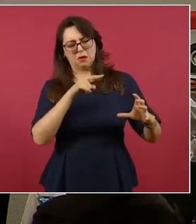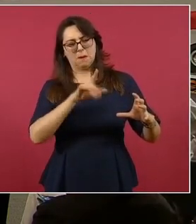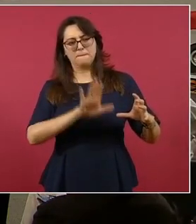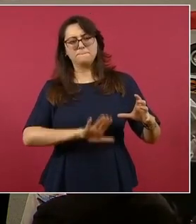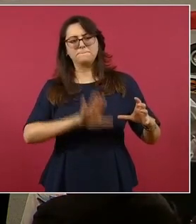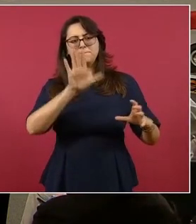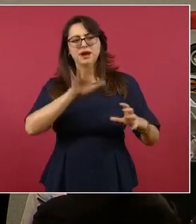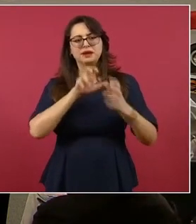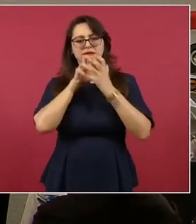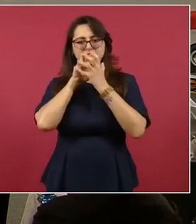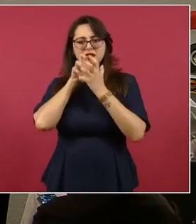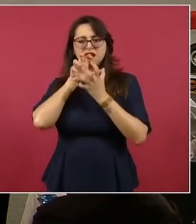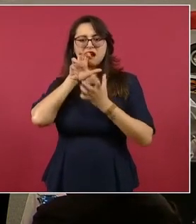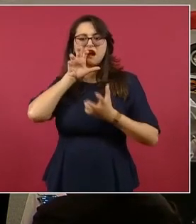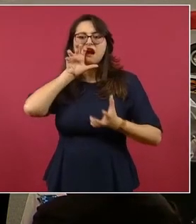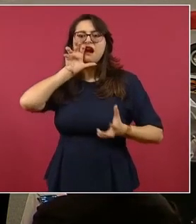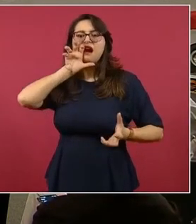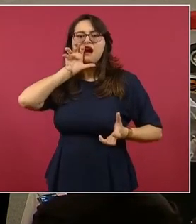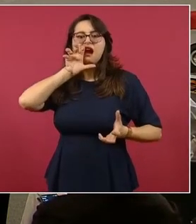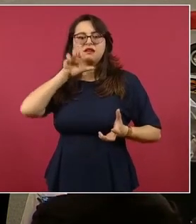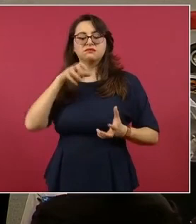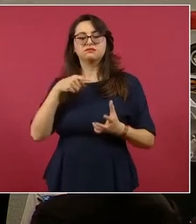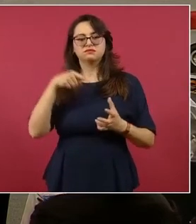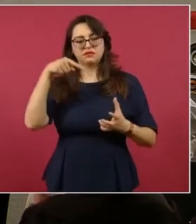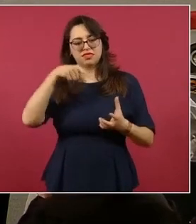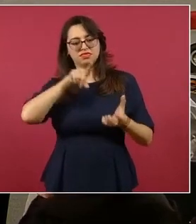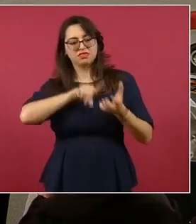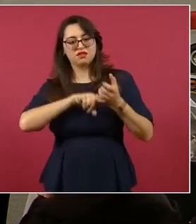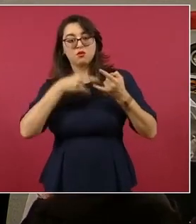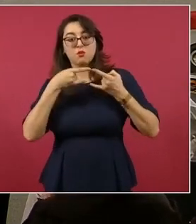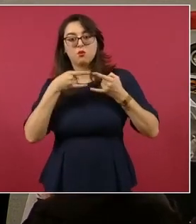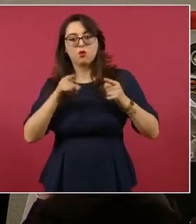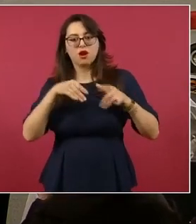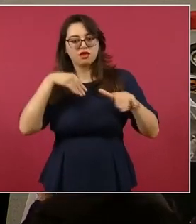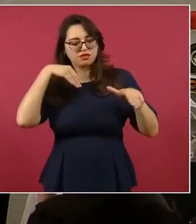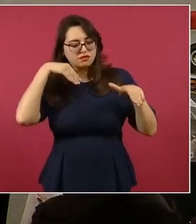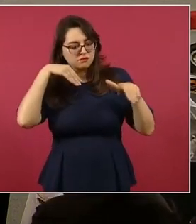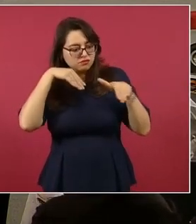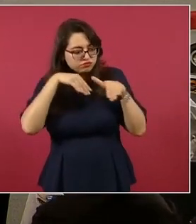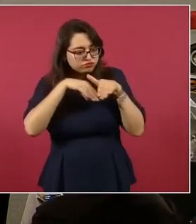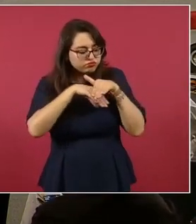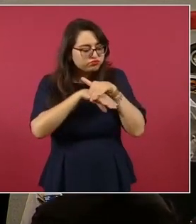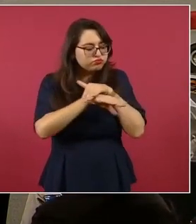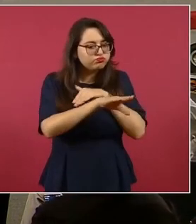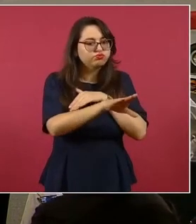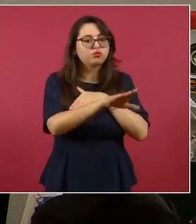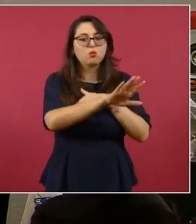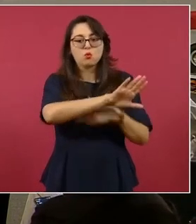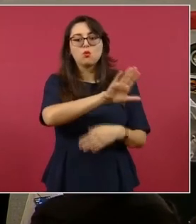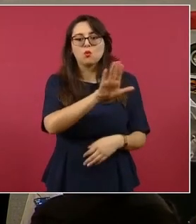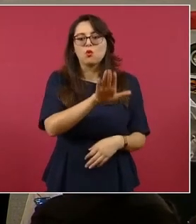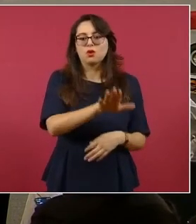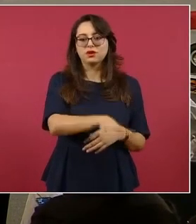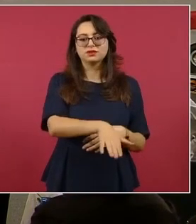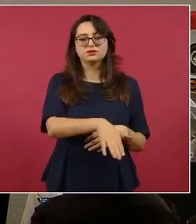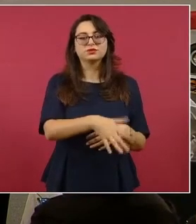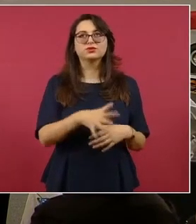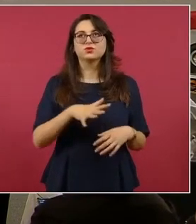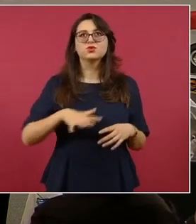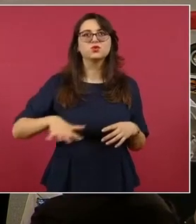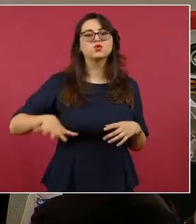simbolizan el acceso al inframundo y figuran el ingreso a una caverna. De acuerdo con los arqueólogos